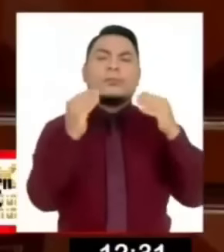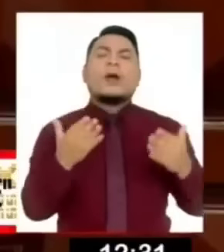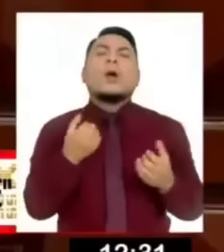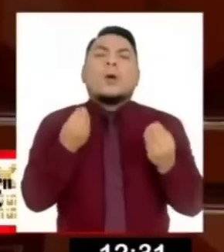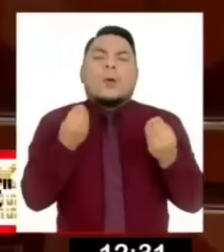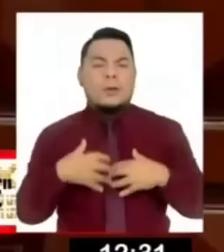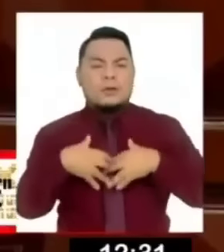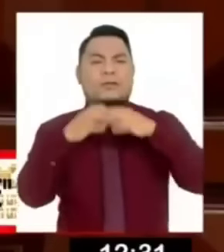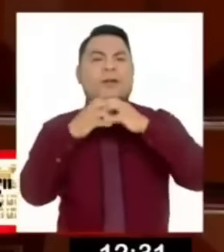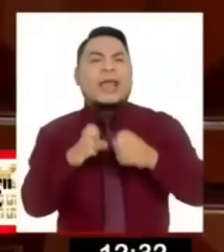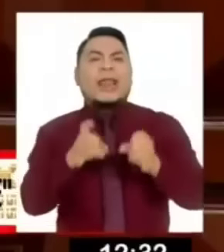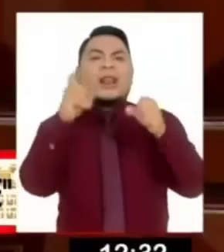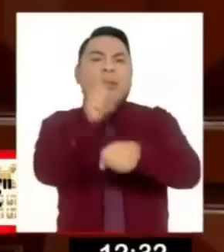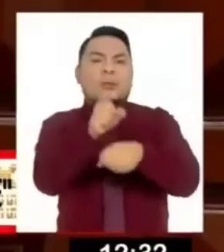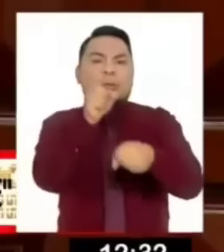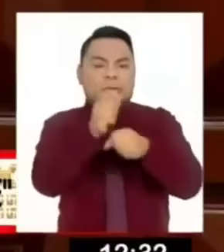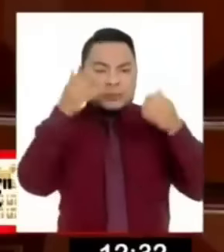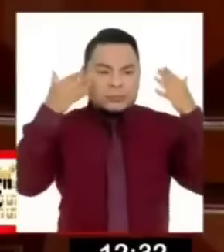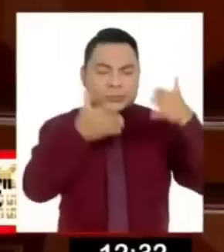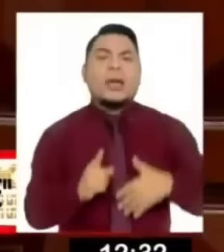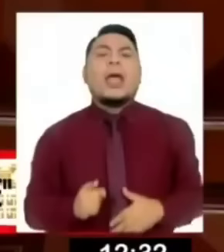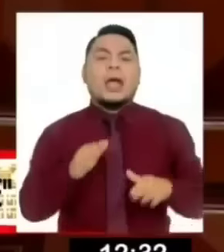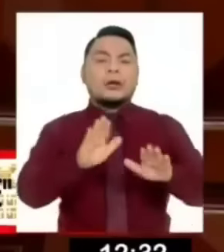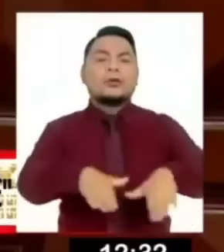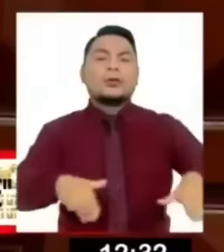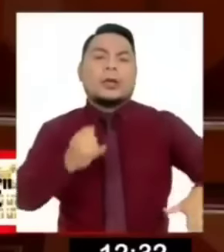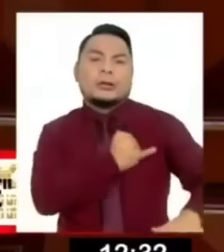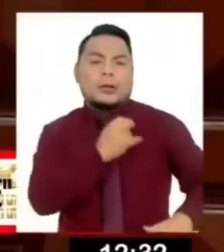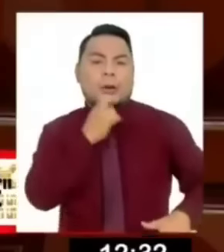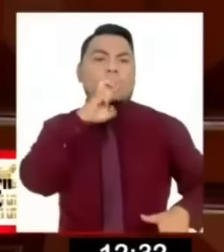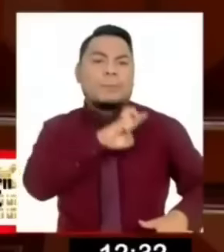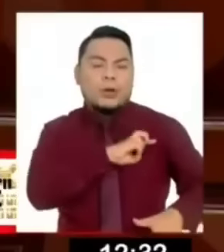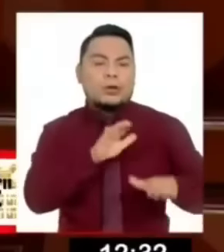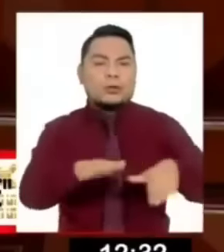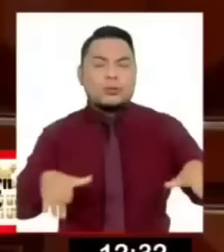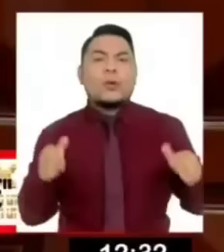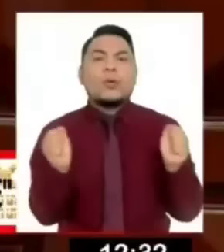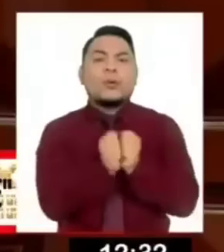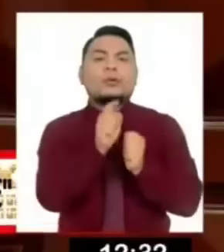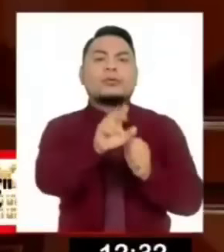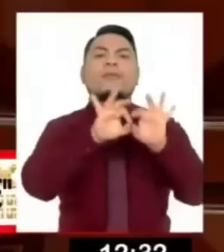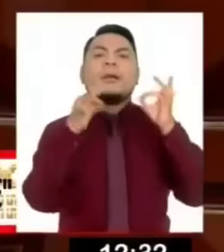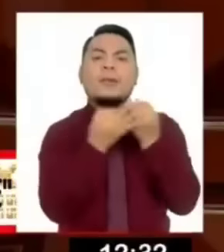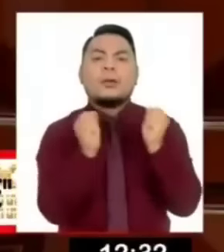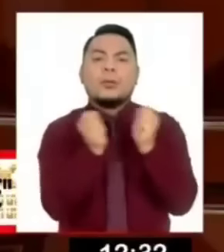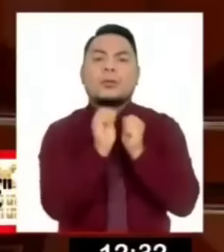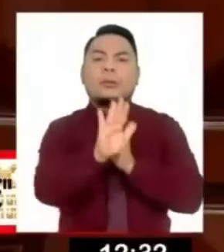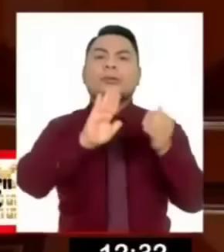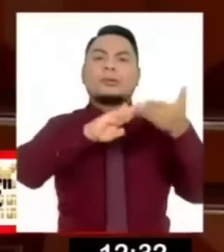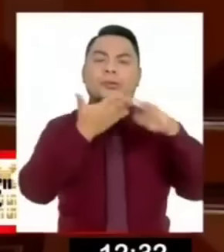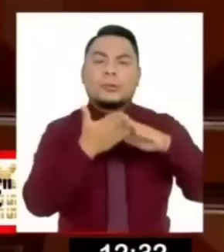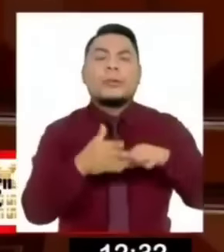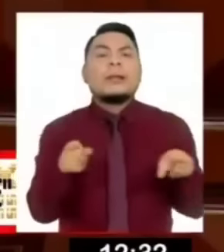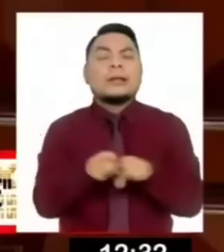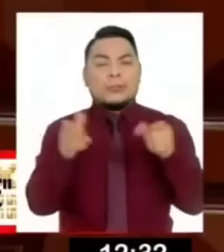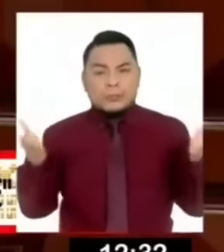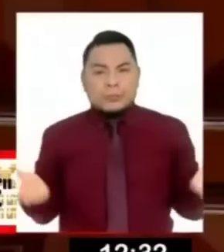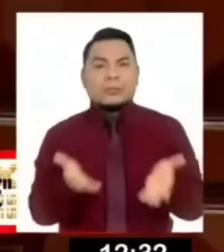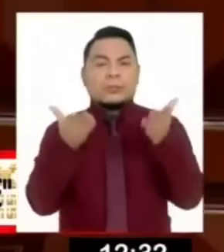del fortalecimiento de la educación destinada a la primera infancia junto a las familias y comunidades. El impulso del mejoramiento